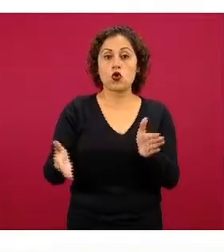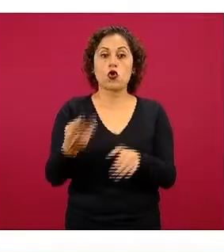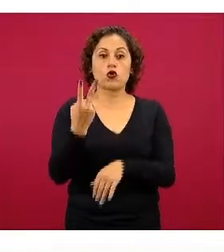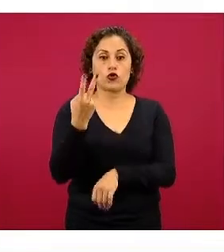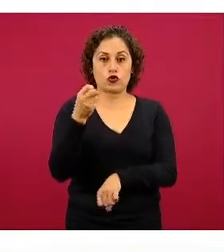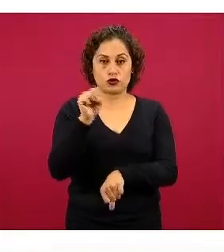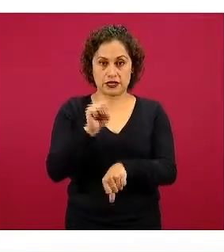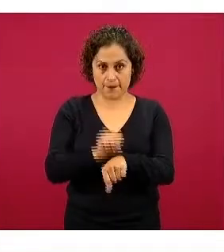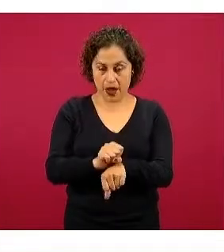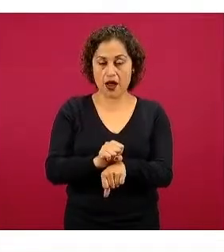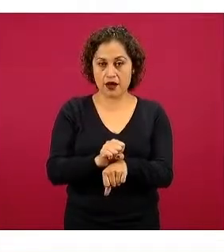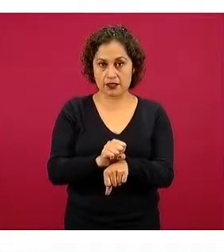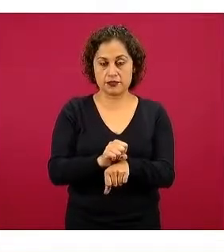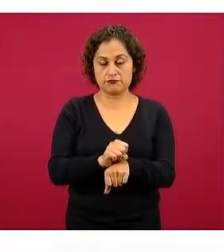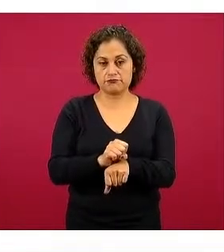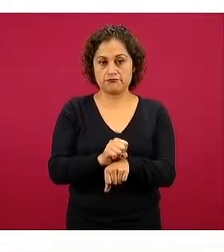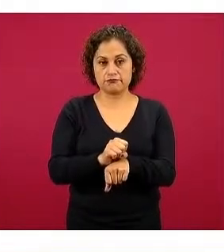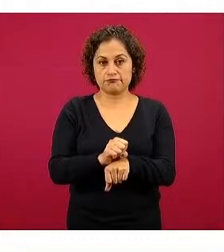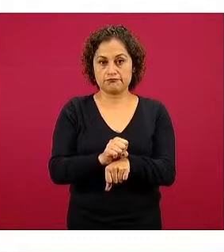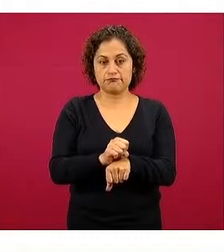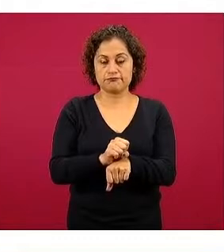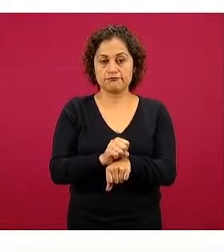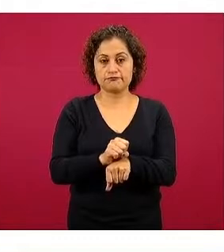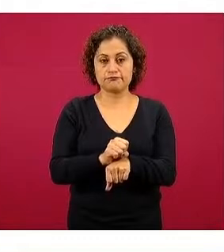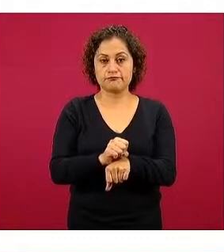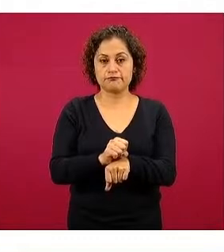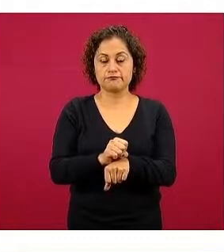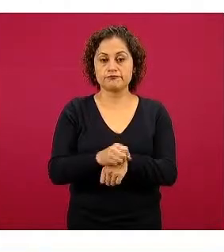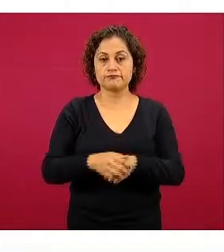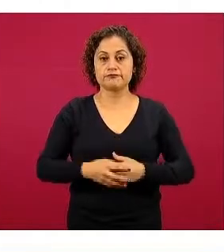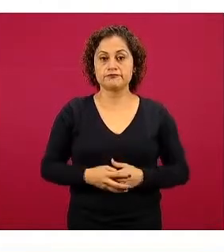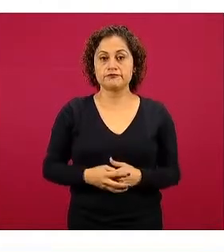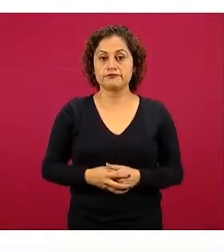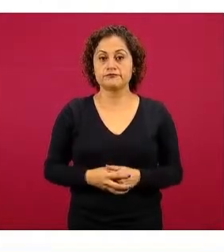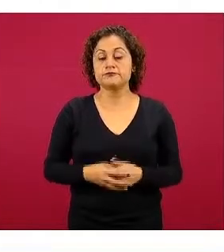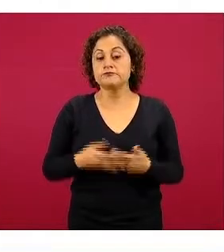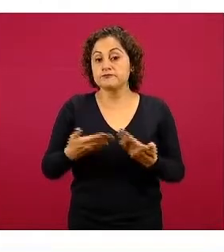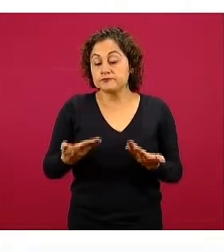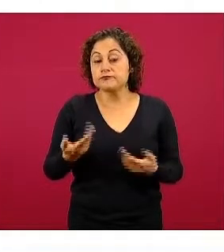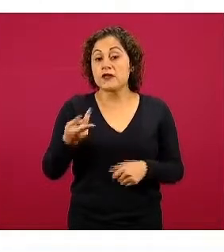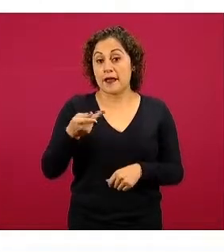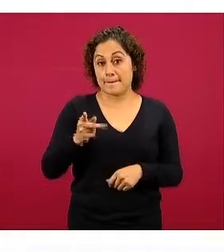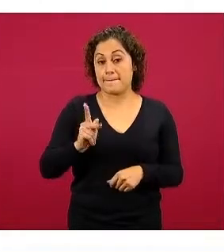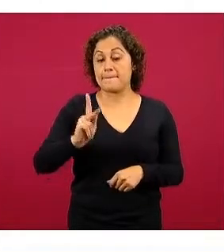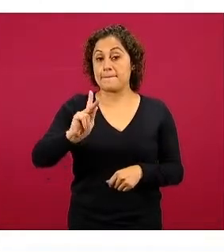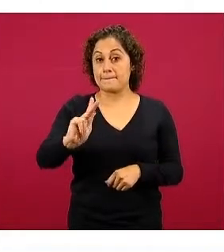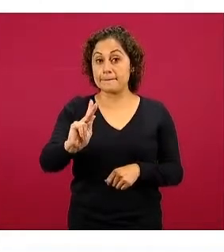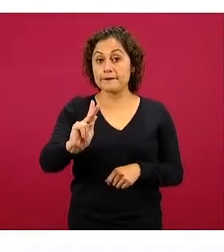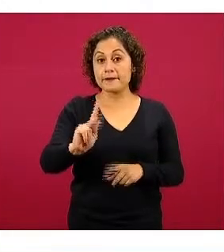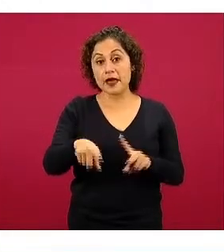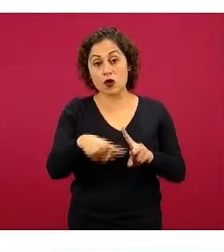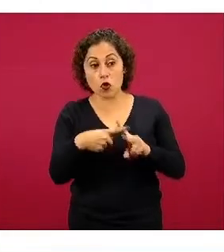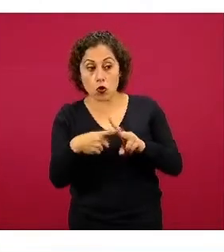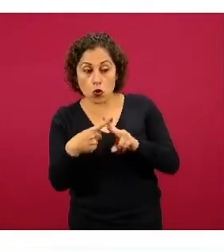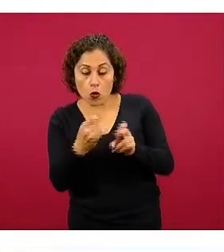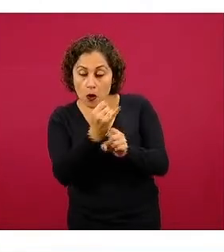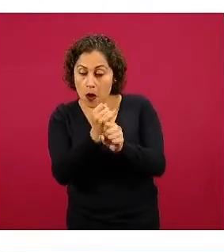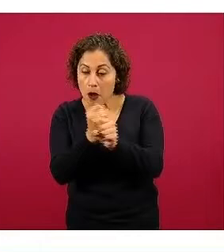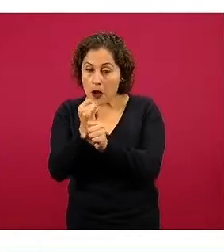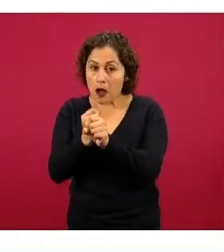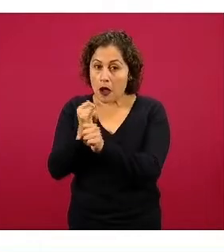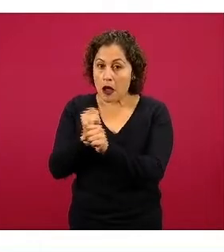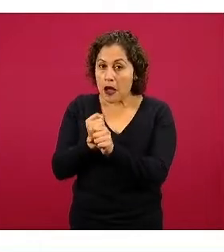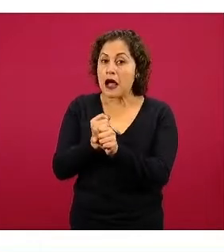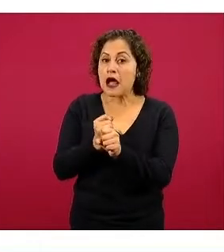que es vigente el semáforo, aunque la estimación del riesgo se hace cada